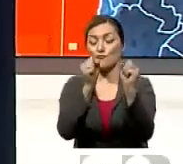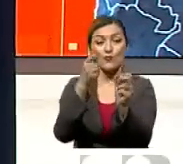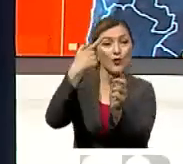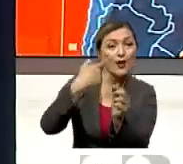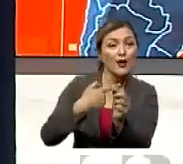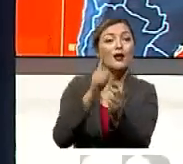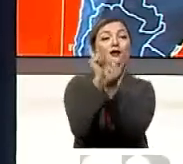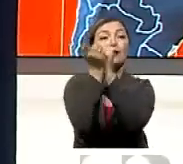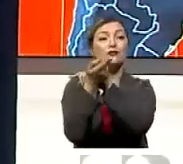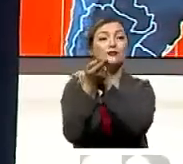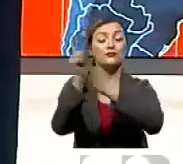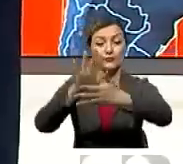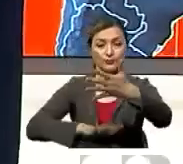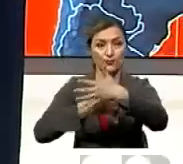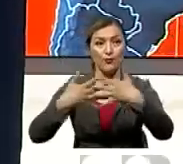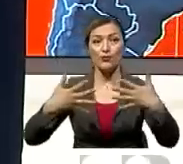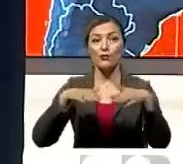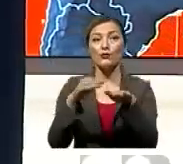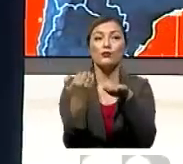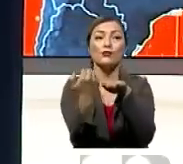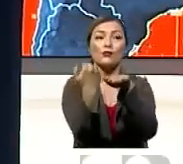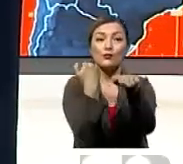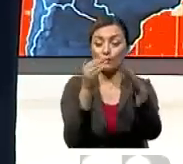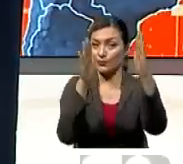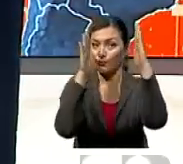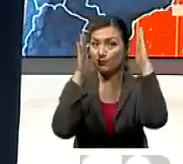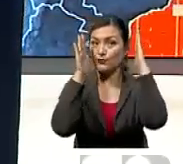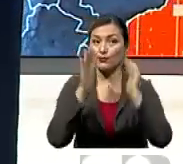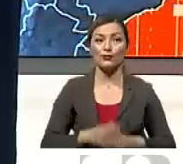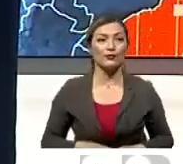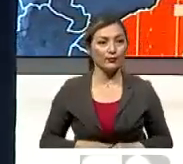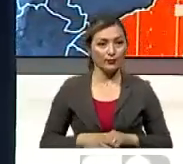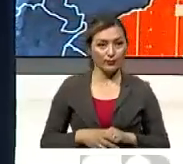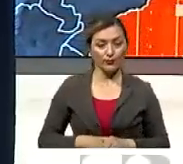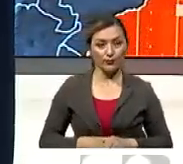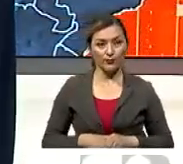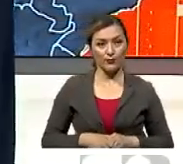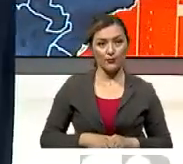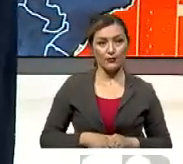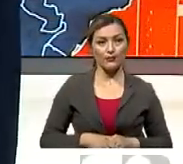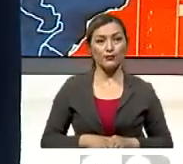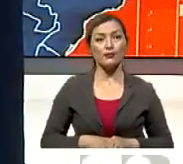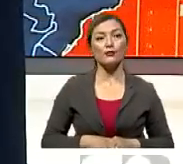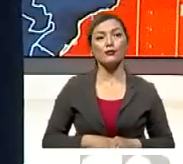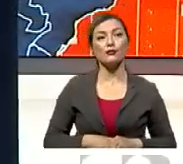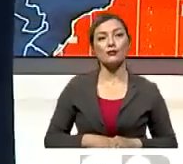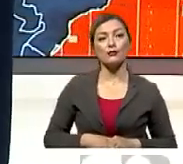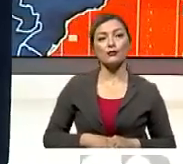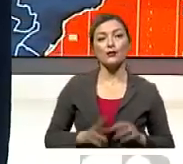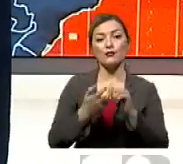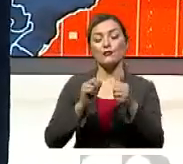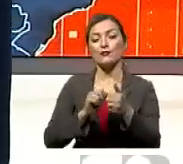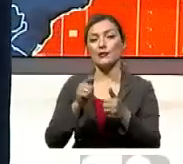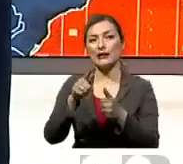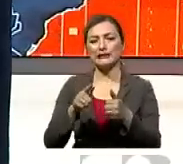existen cambios en los horarios de los contraflujos, así que esté pendiente de esta información o tome en cuenta esta información para evitar